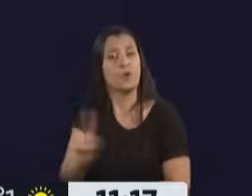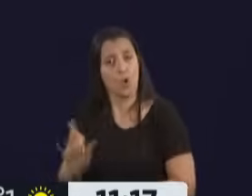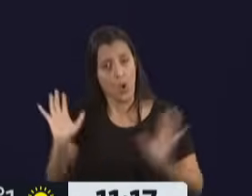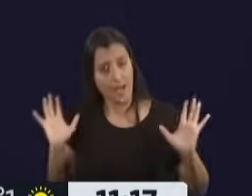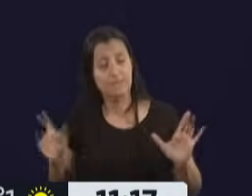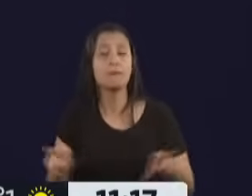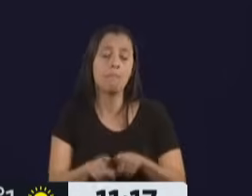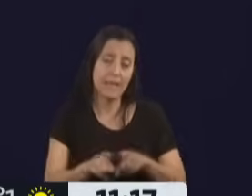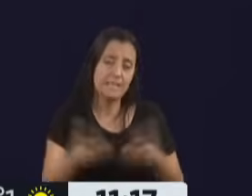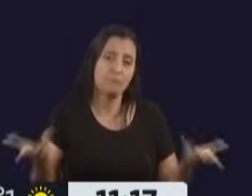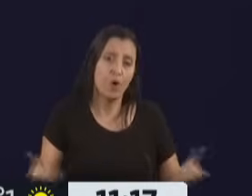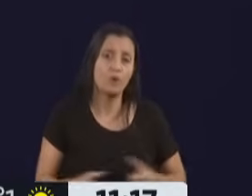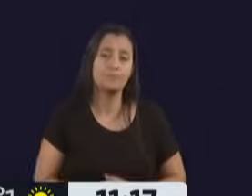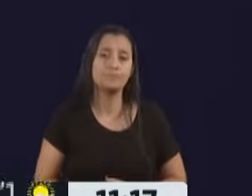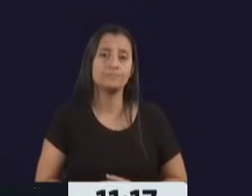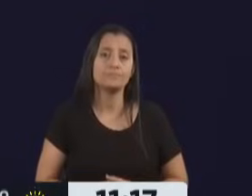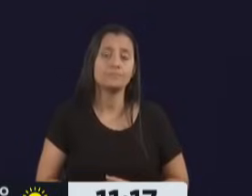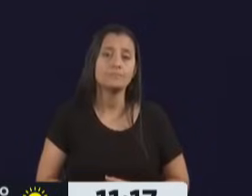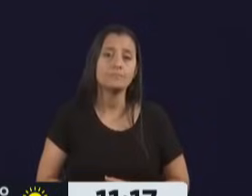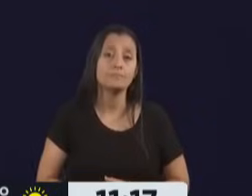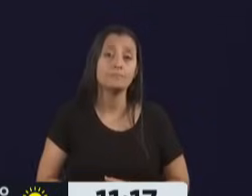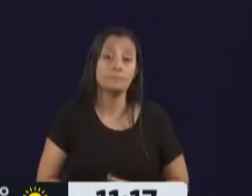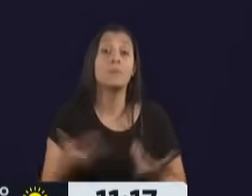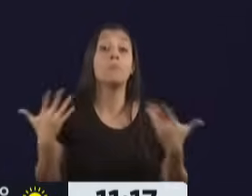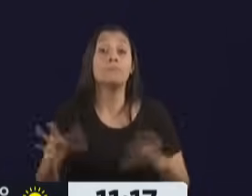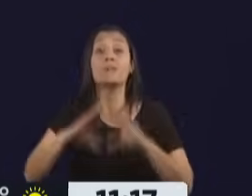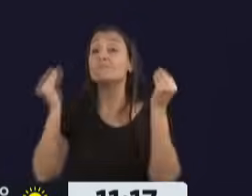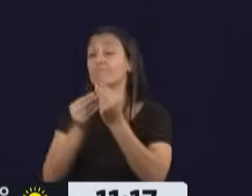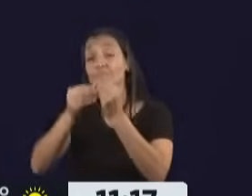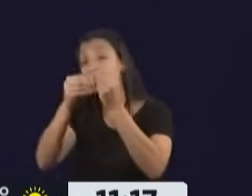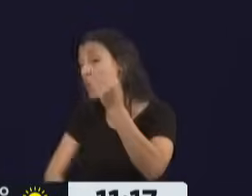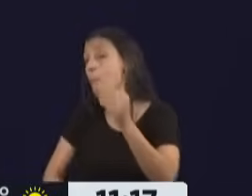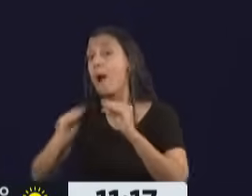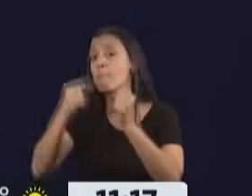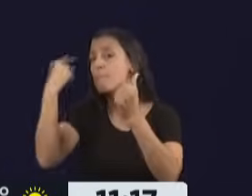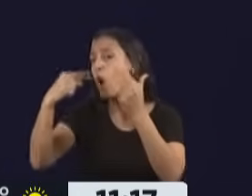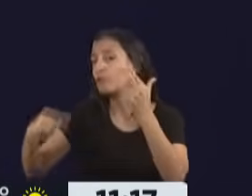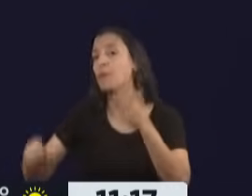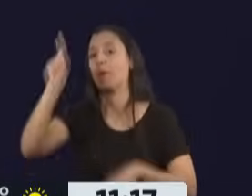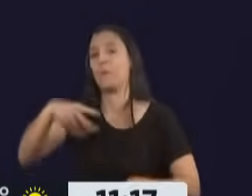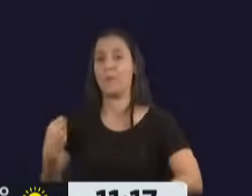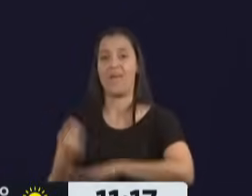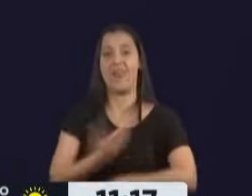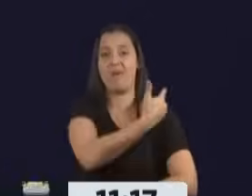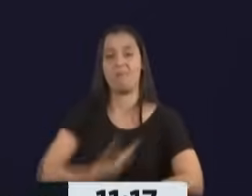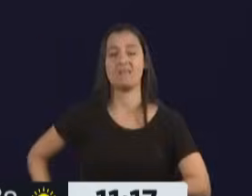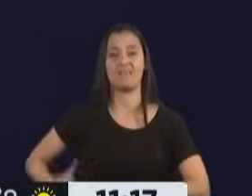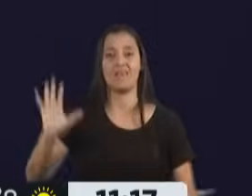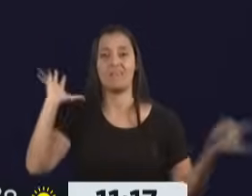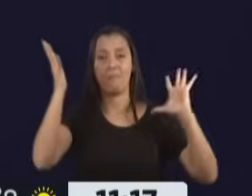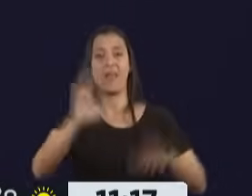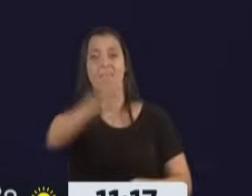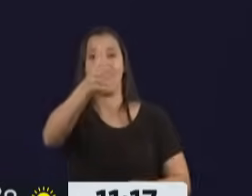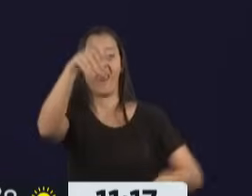las que en algún punto trajeron al presidente, al hoy presidente, a ganar las elecciones, ¿no? Una Argentina que no daba para